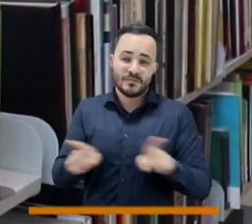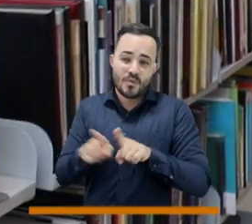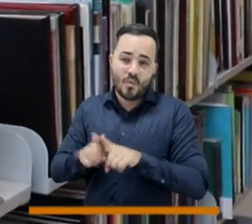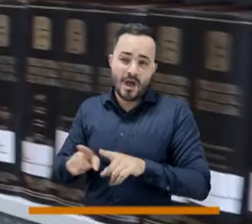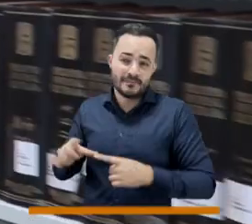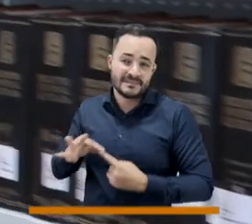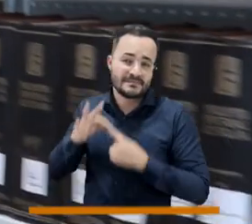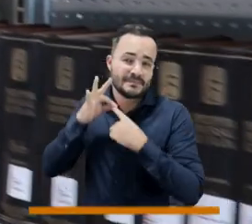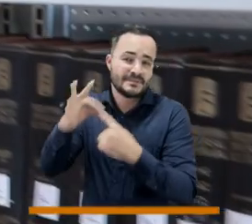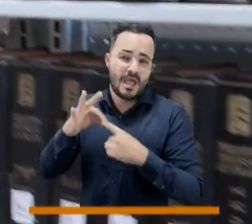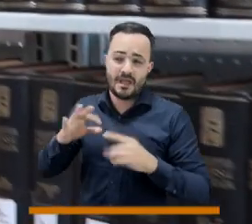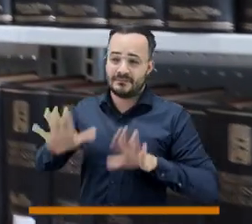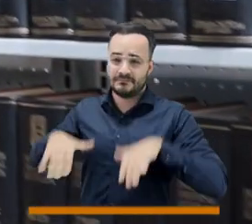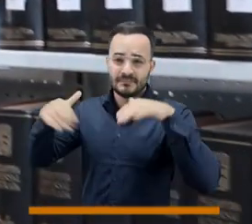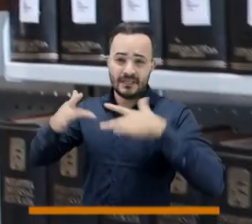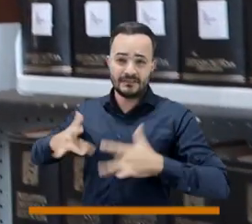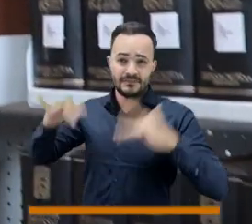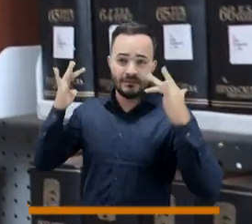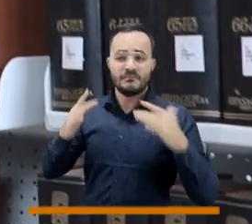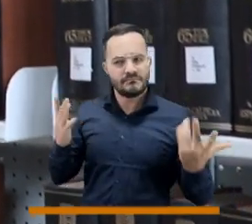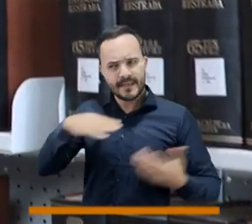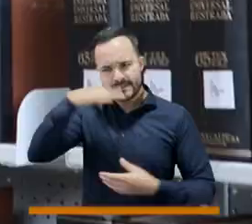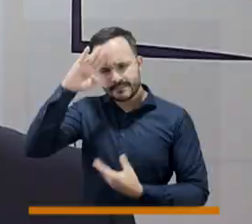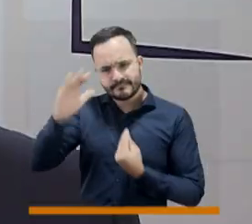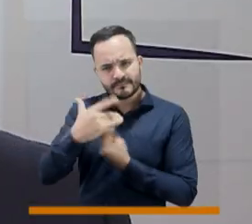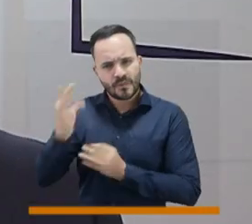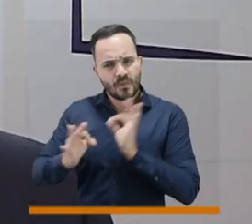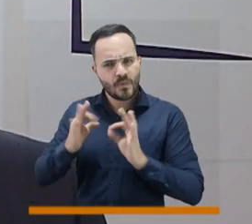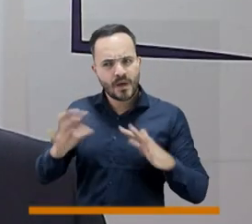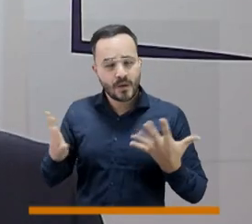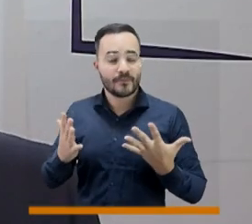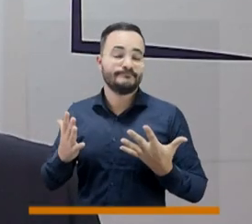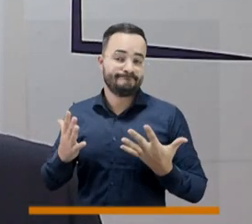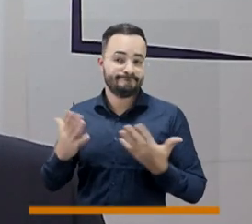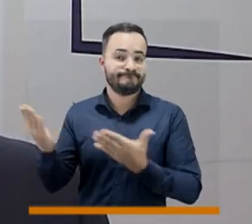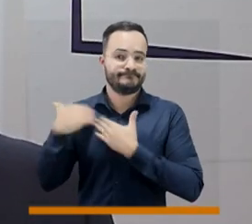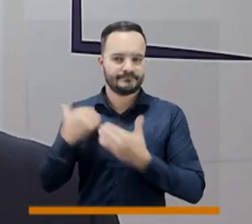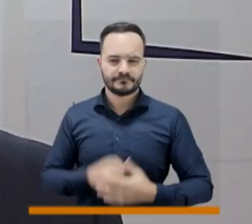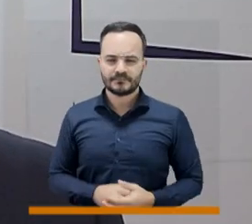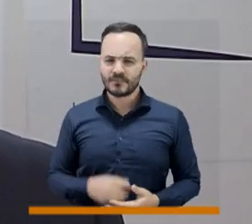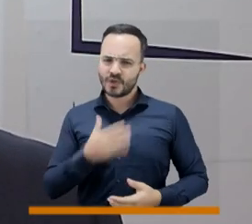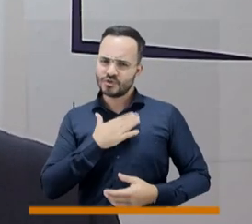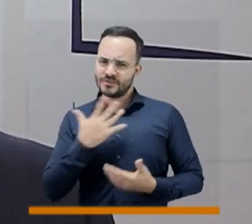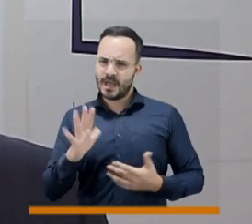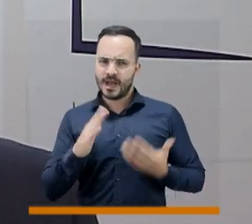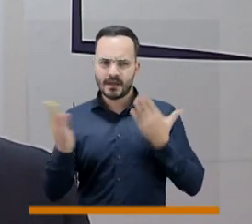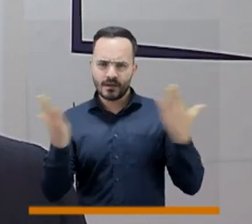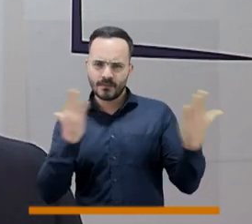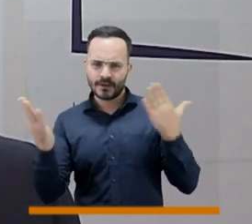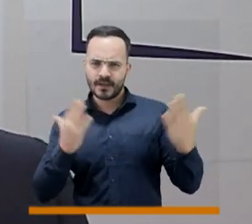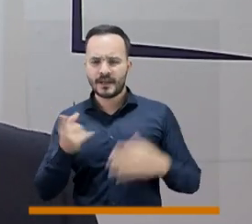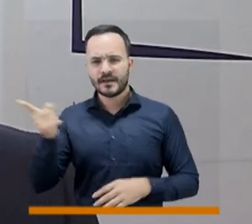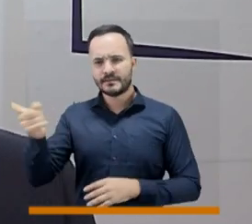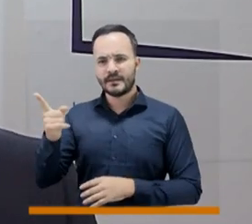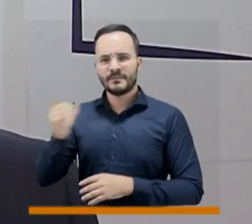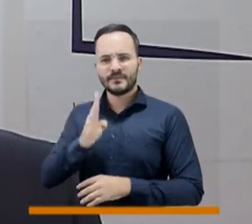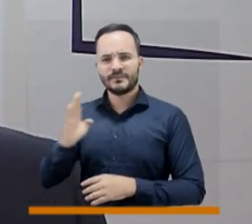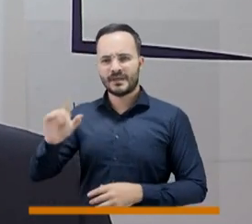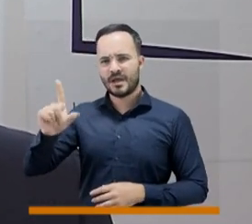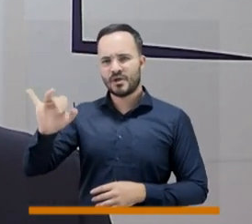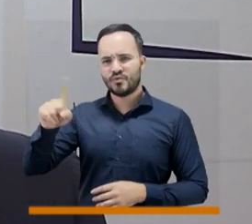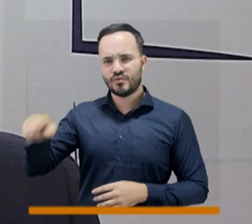humanidad y Medellín debe preservarla. Yo hice un comparativo de la pública piloto con la Luis Ángel Arango de